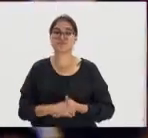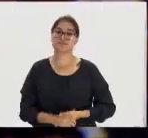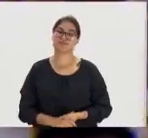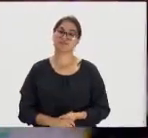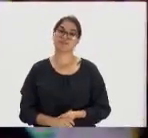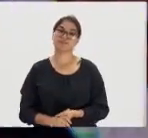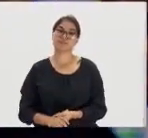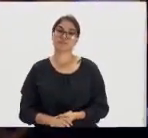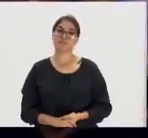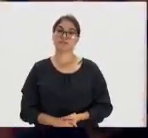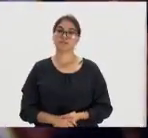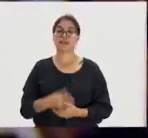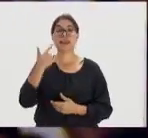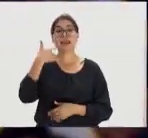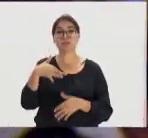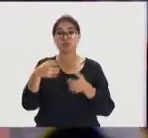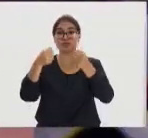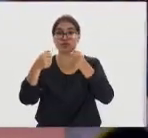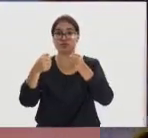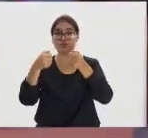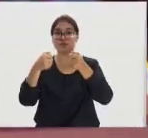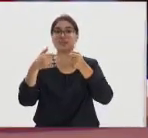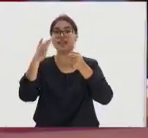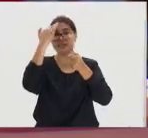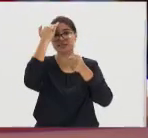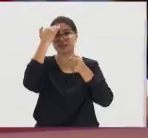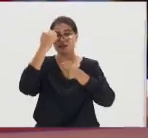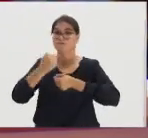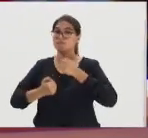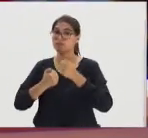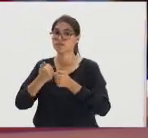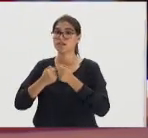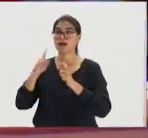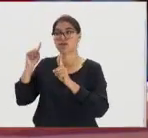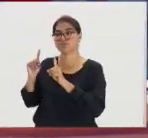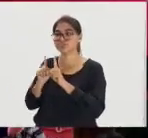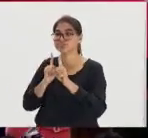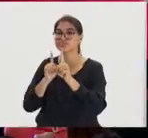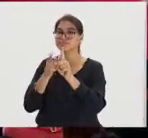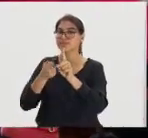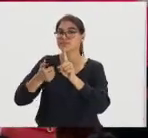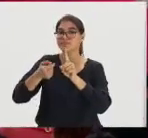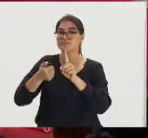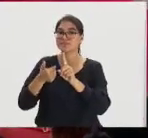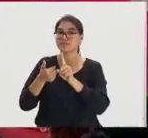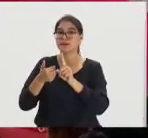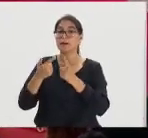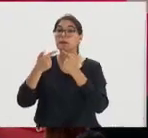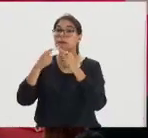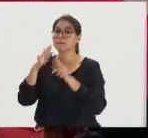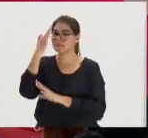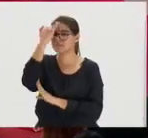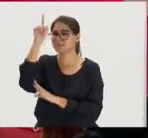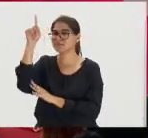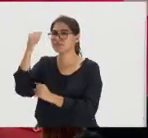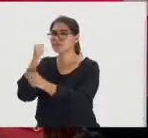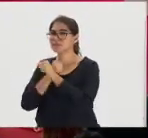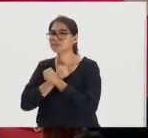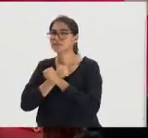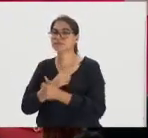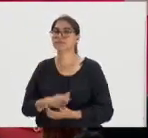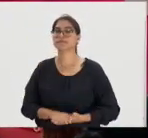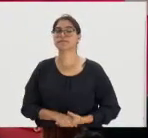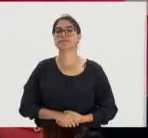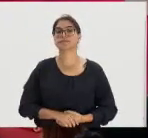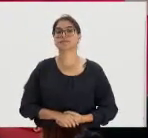Si tenés una orden de aprehensión, te van a talonear. ¿A qué te agarra? ¿Cuántos saben que Dios nos ama? Bueno, que nos va a encontrar